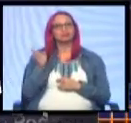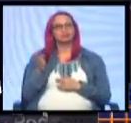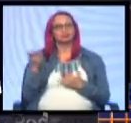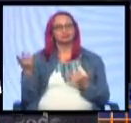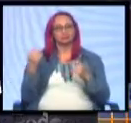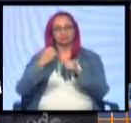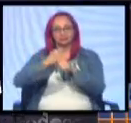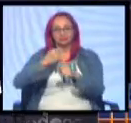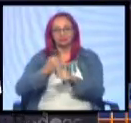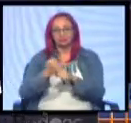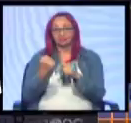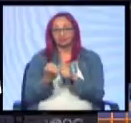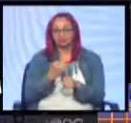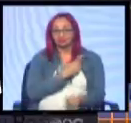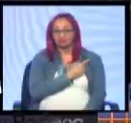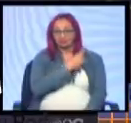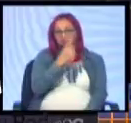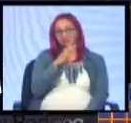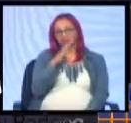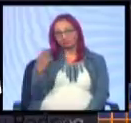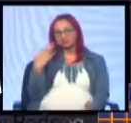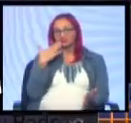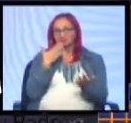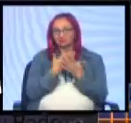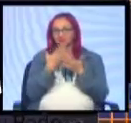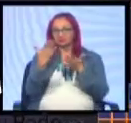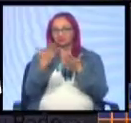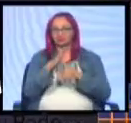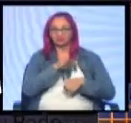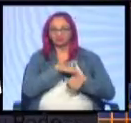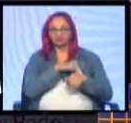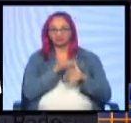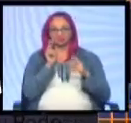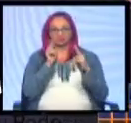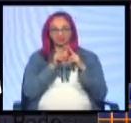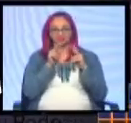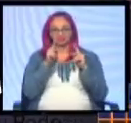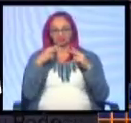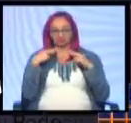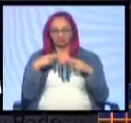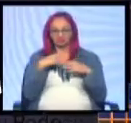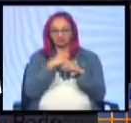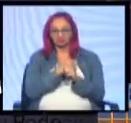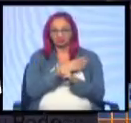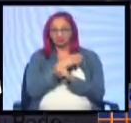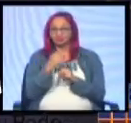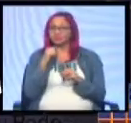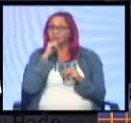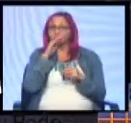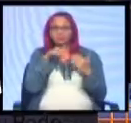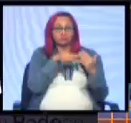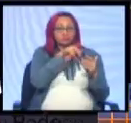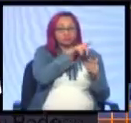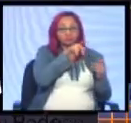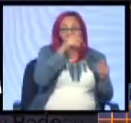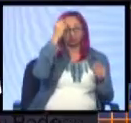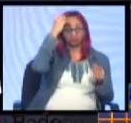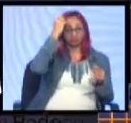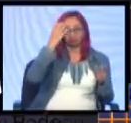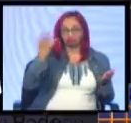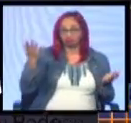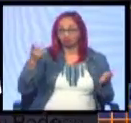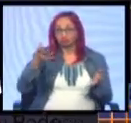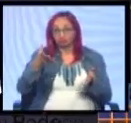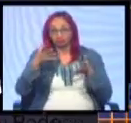el trabajo que Dios al menos me ha permitido como ser humano hacer. Y no es que todo lo que usted opine